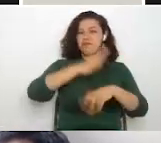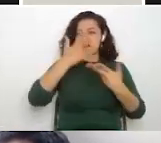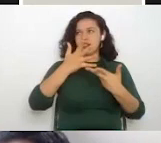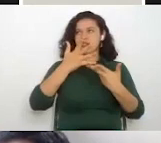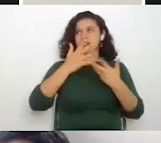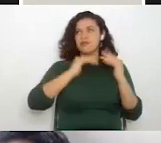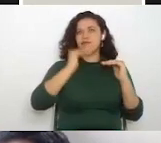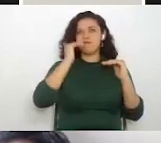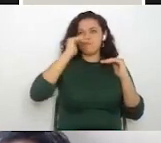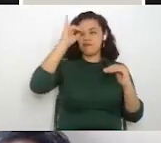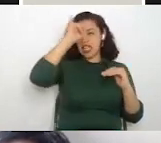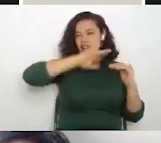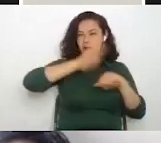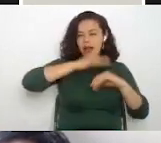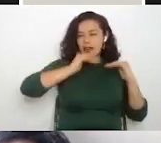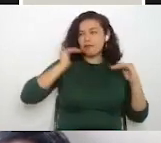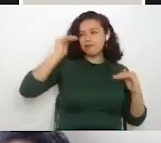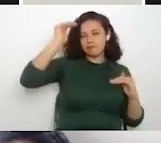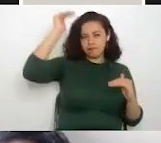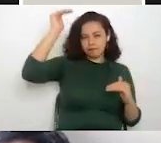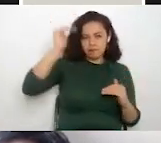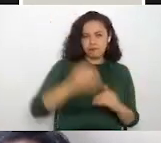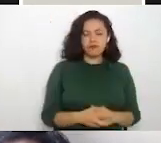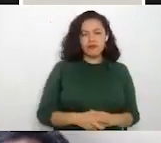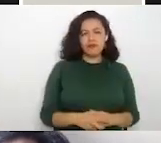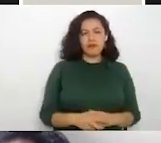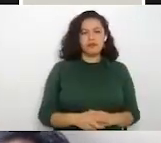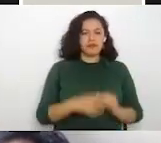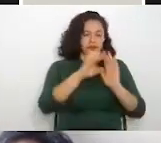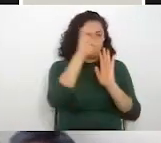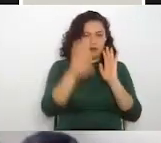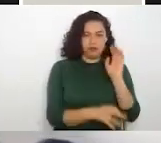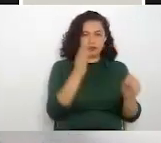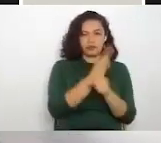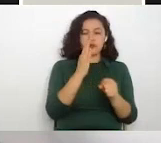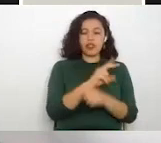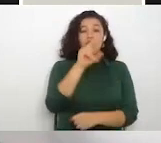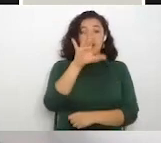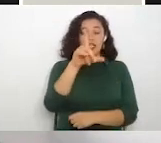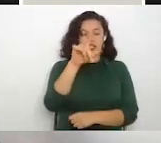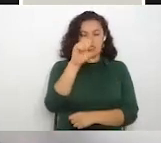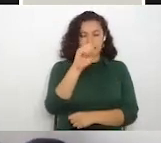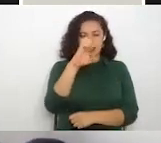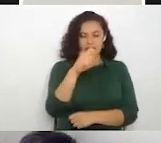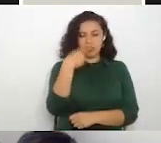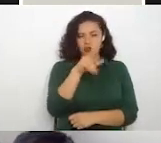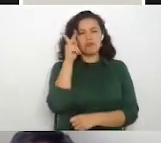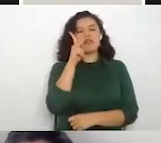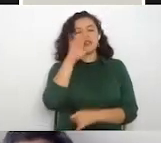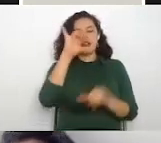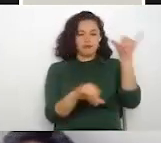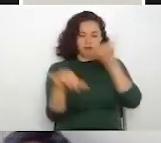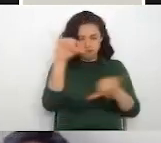¿no? Por ejemplo, ahorita en el ejemplo que nos puso Ulises de las pruebas de